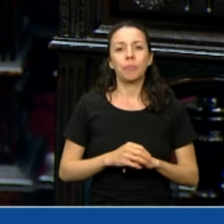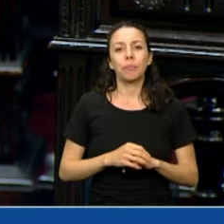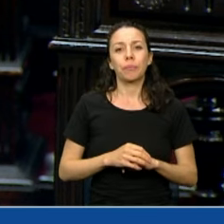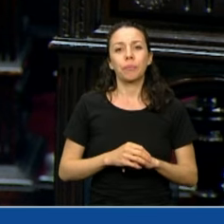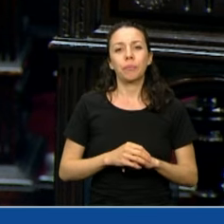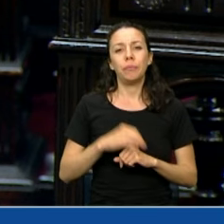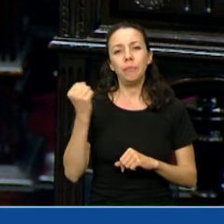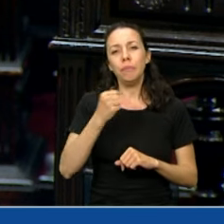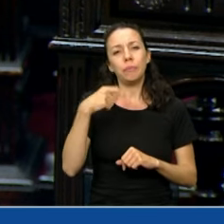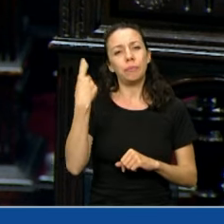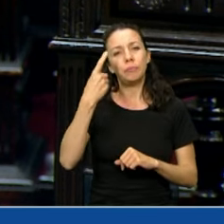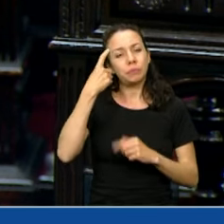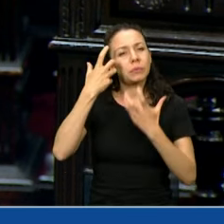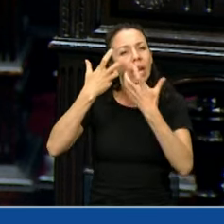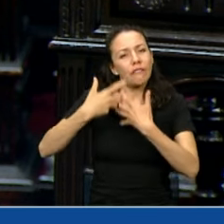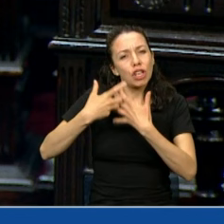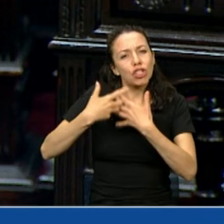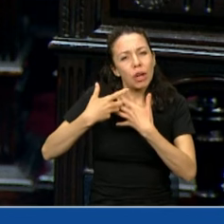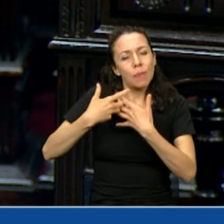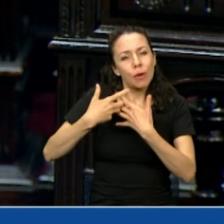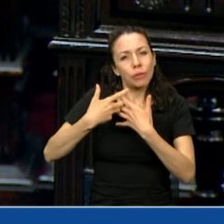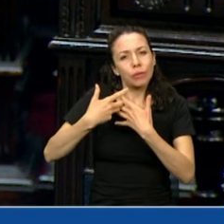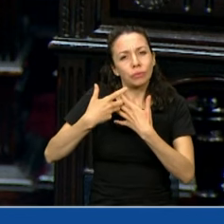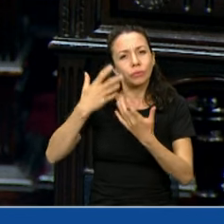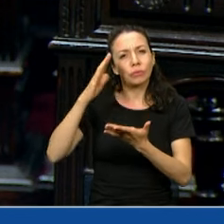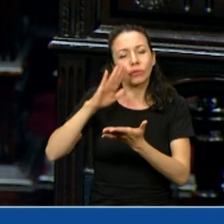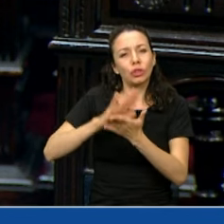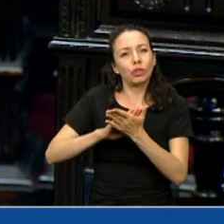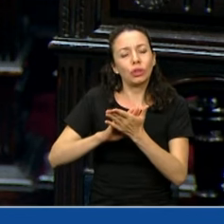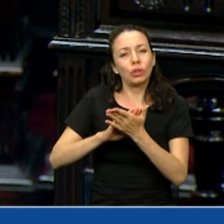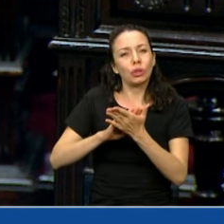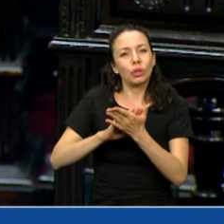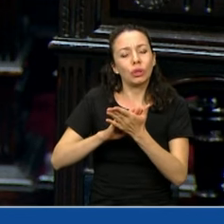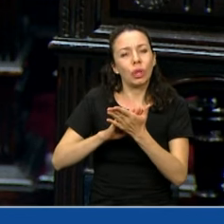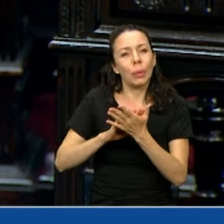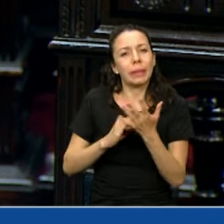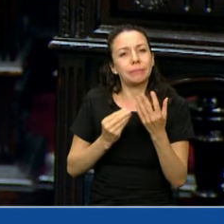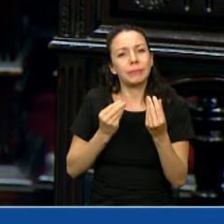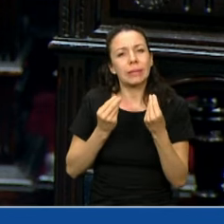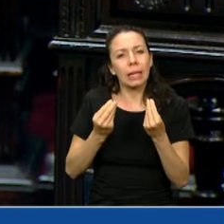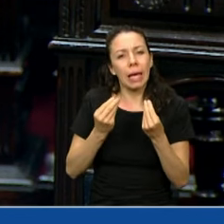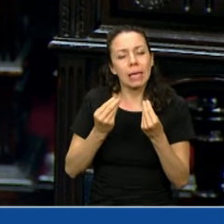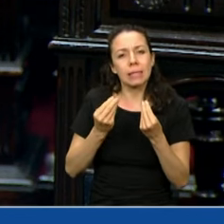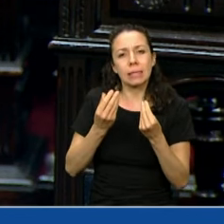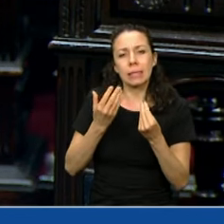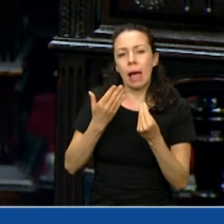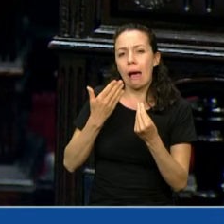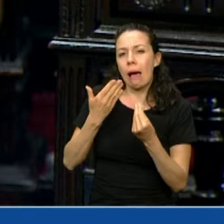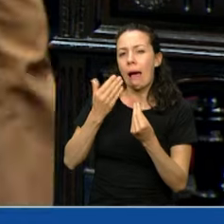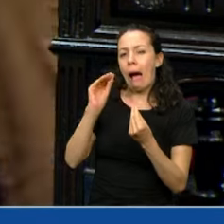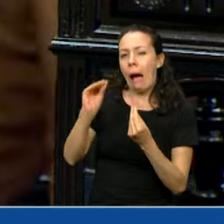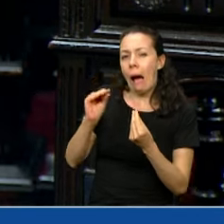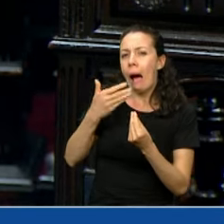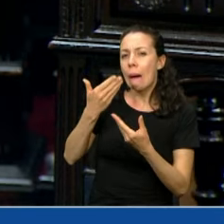reflexionar acerca de lo que significa hablar hostigar